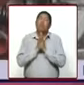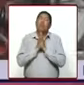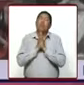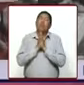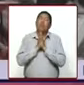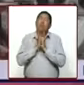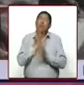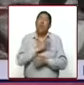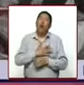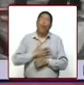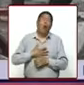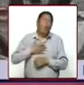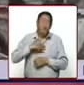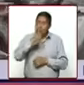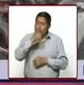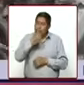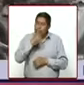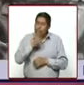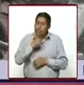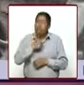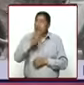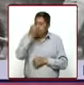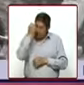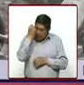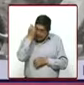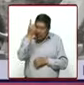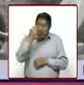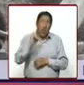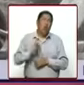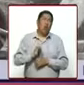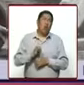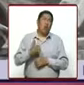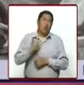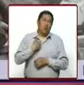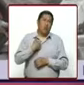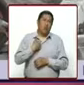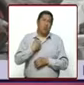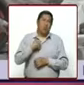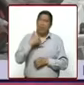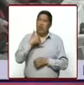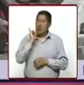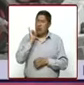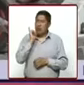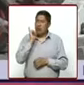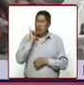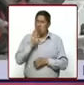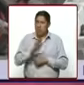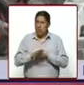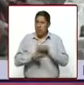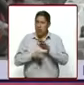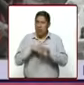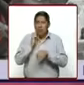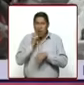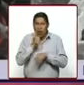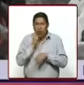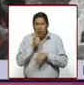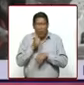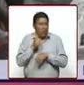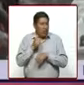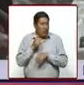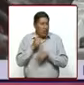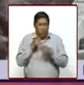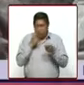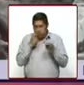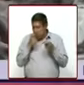pido paciencia, por favor, y vamos a tratar. Yo mismo he recorrido ayer, recorro todos los días, hago